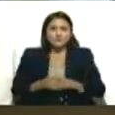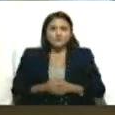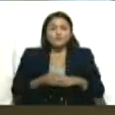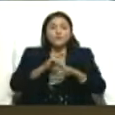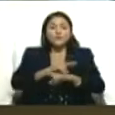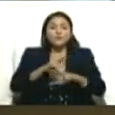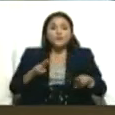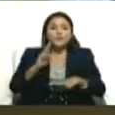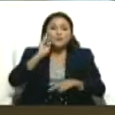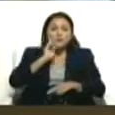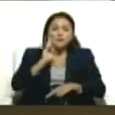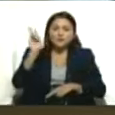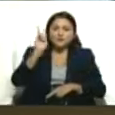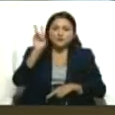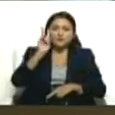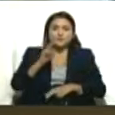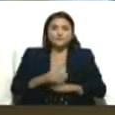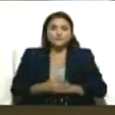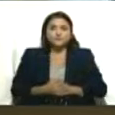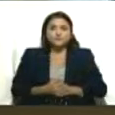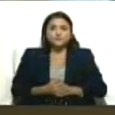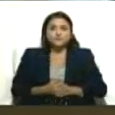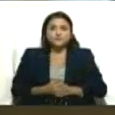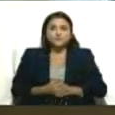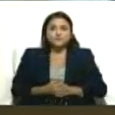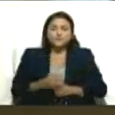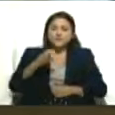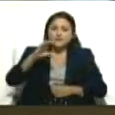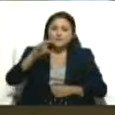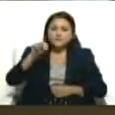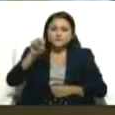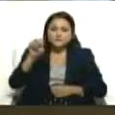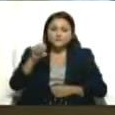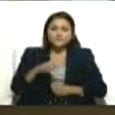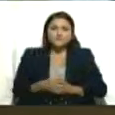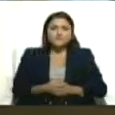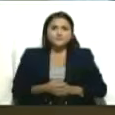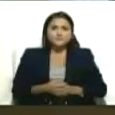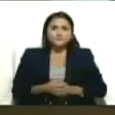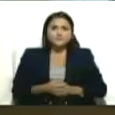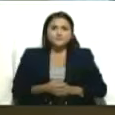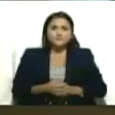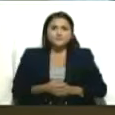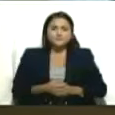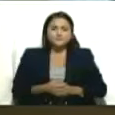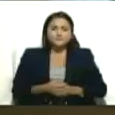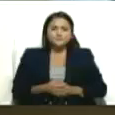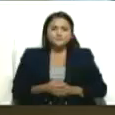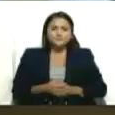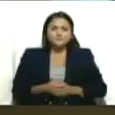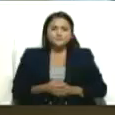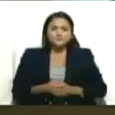República Bolivariana de Venezuela, Poder Electoral, Consejo Nacional Electoral.